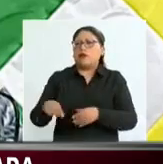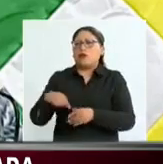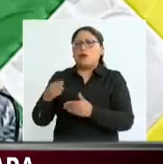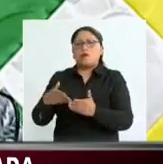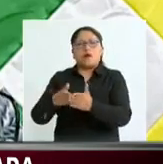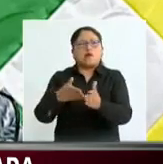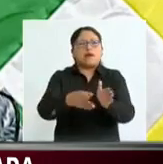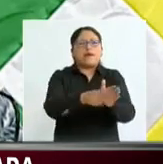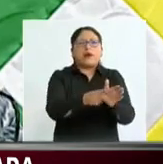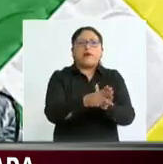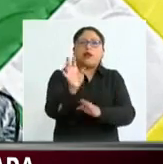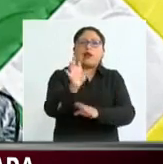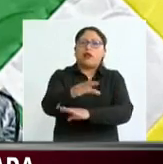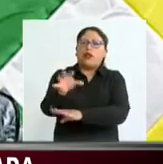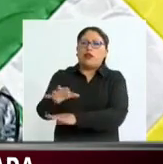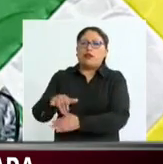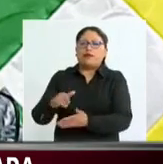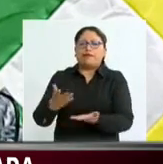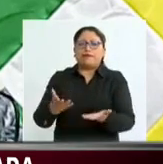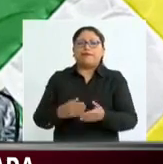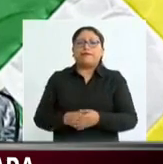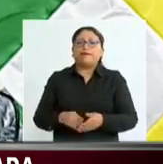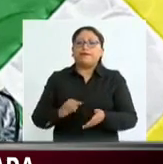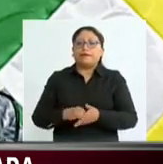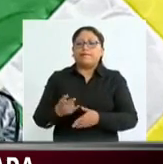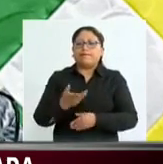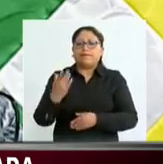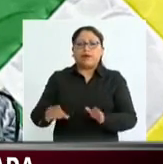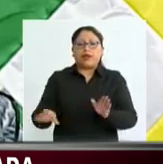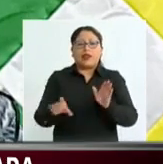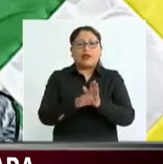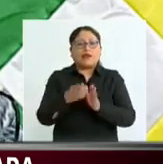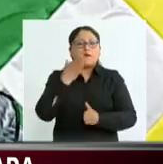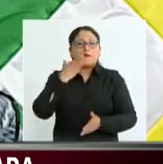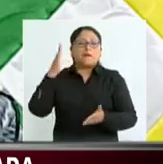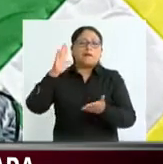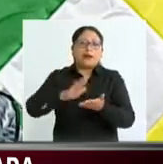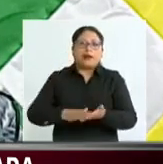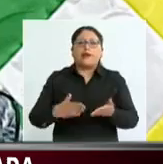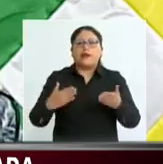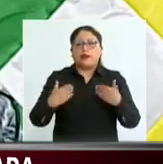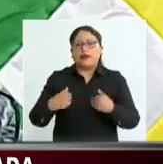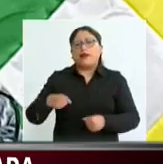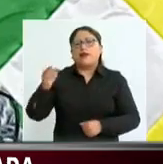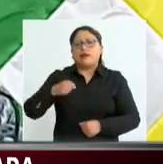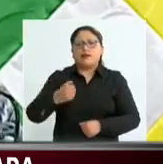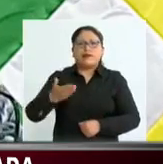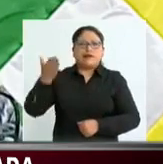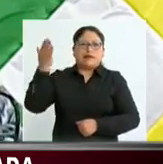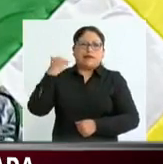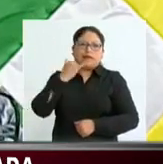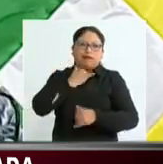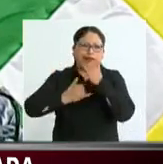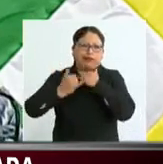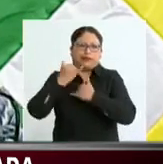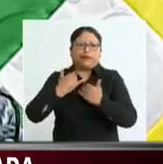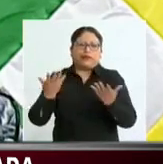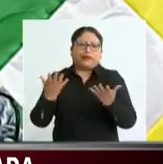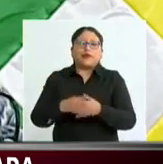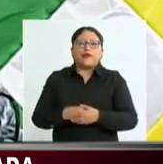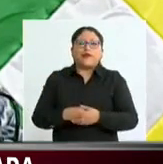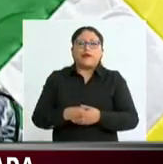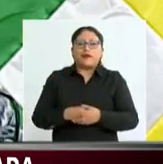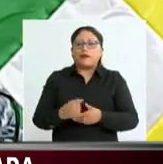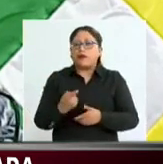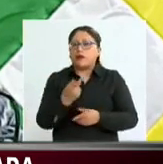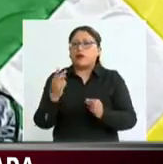las organizaciones sociales. Esas eran leyes malditas contra las que el pueblo boliviano luchó. Algunos grupos que no